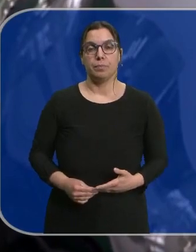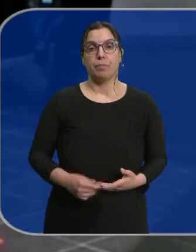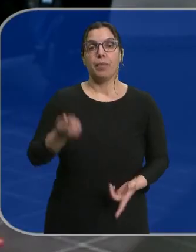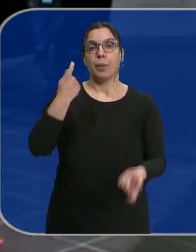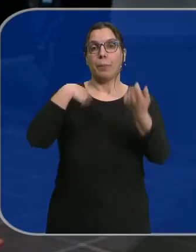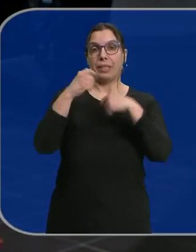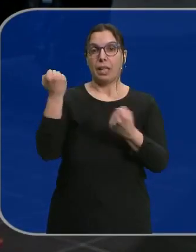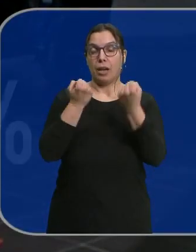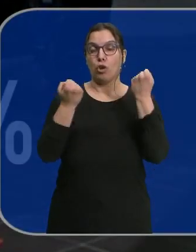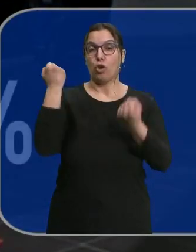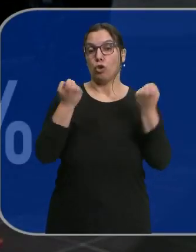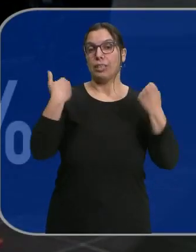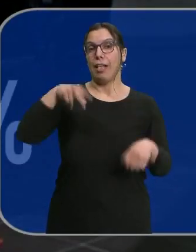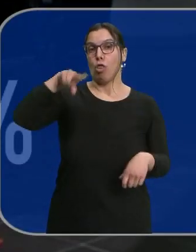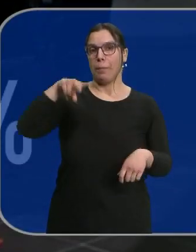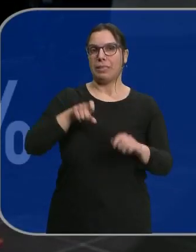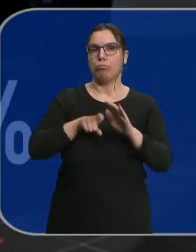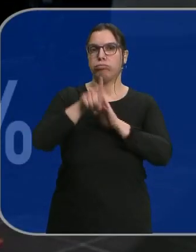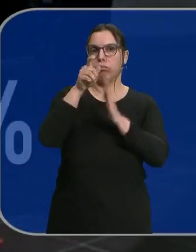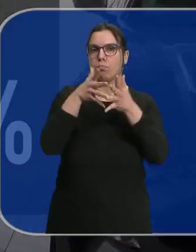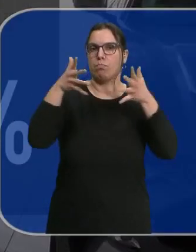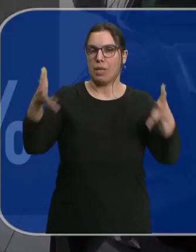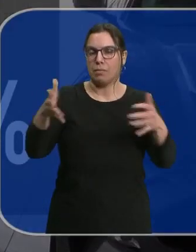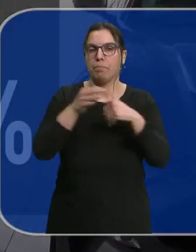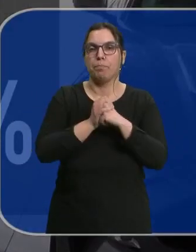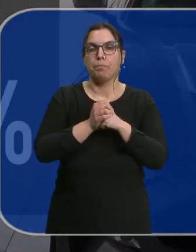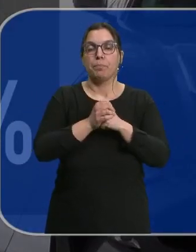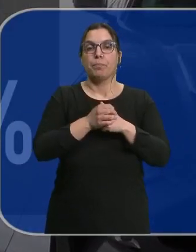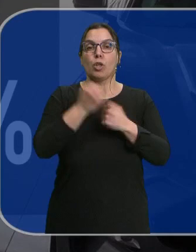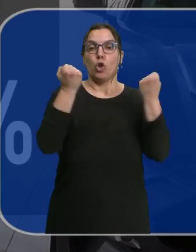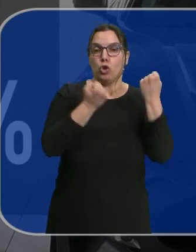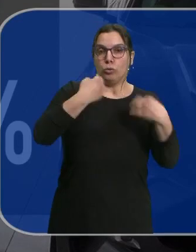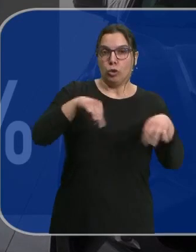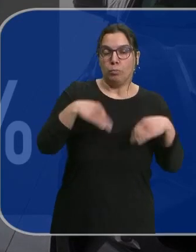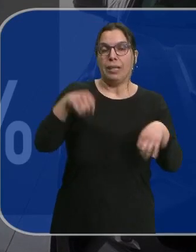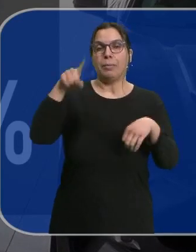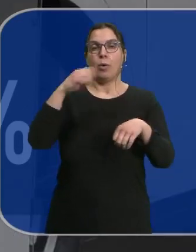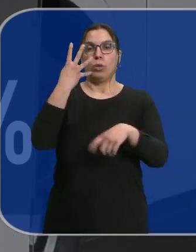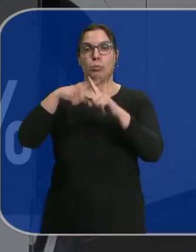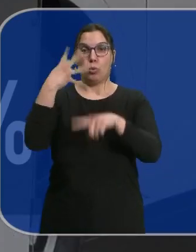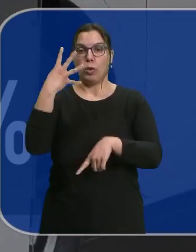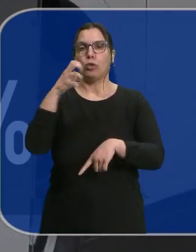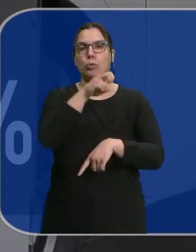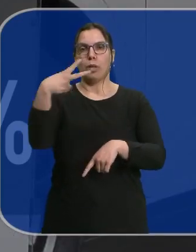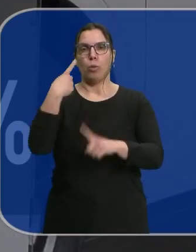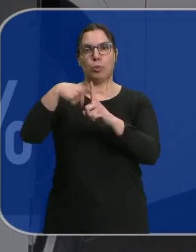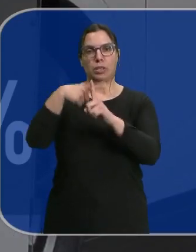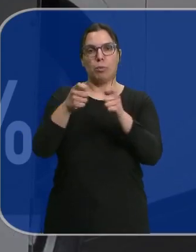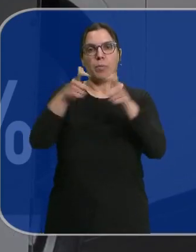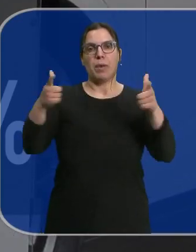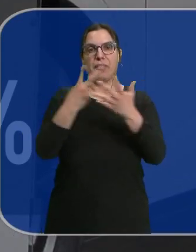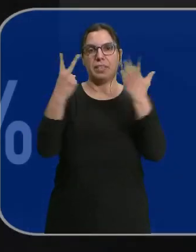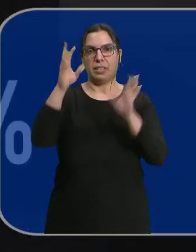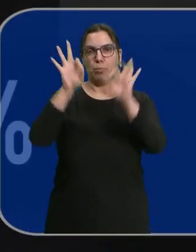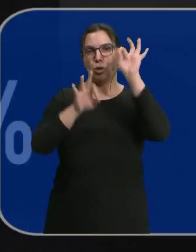Sube la venta de vehículos por segundo mes consecutivo. El mercado de turismos y todoterrenos cierra en positivo con un incremento del